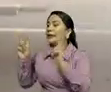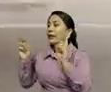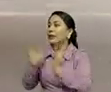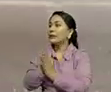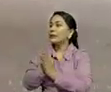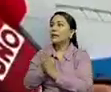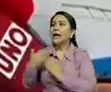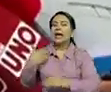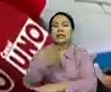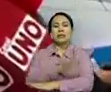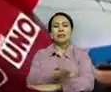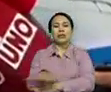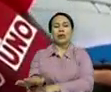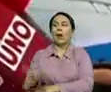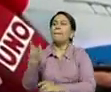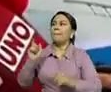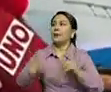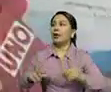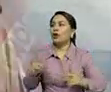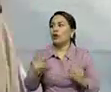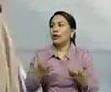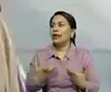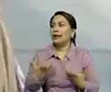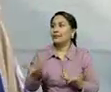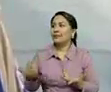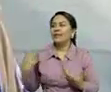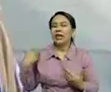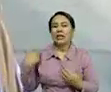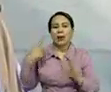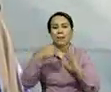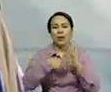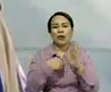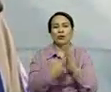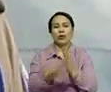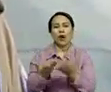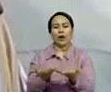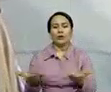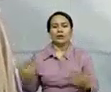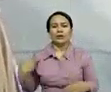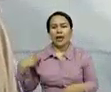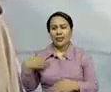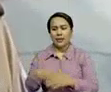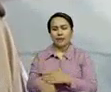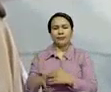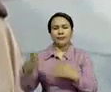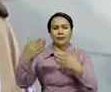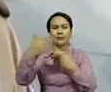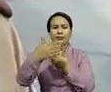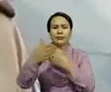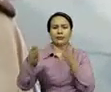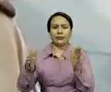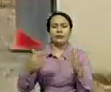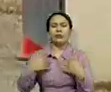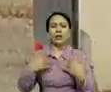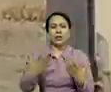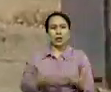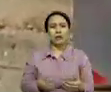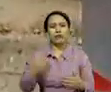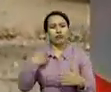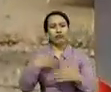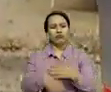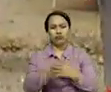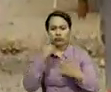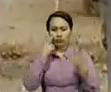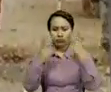eso con extintores. Tienen cosas ilegales dentro de sus celdas y no les gusta que se haga la requisa.